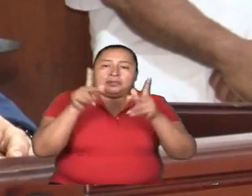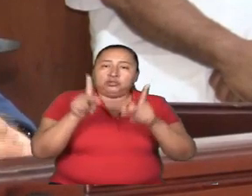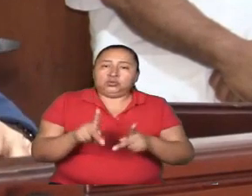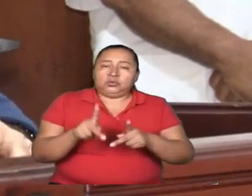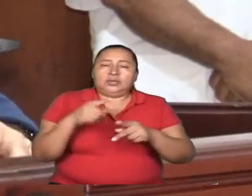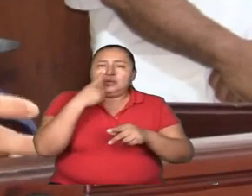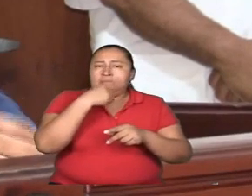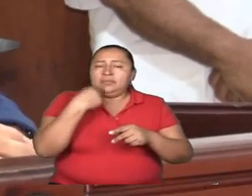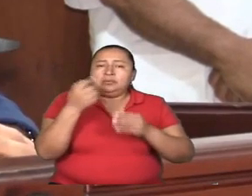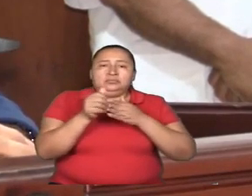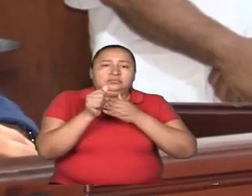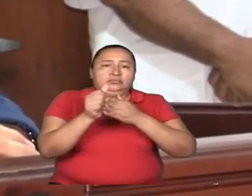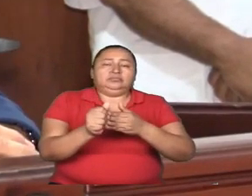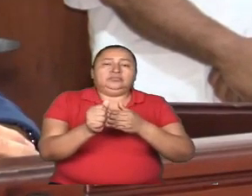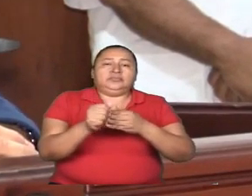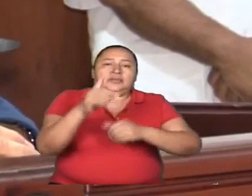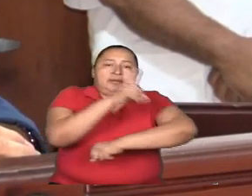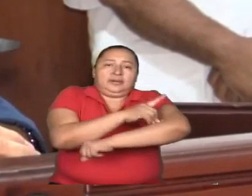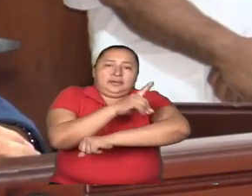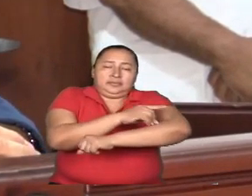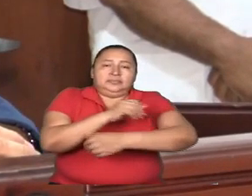imagen, a la conducción de Daniel,